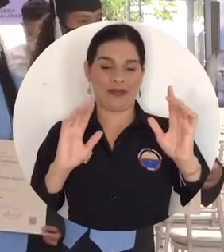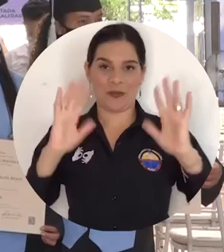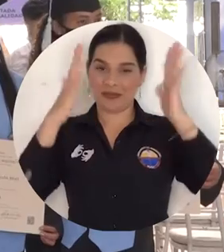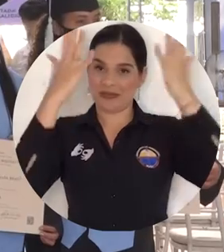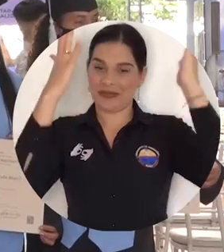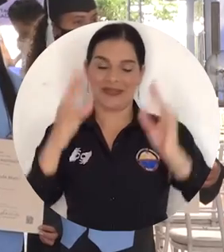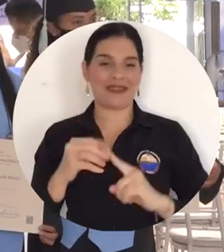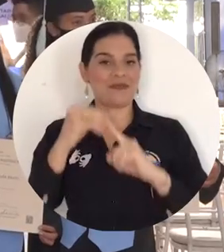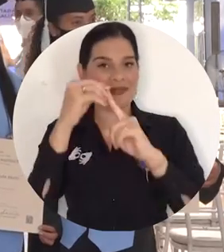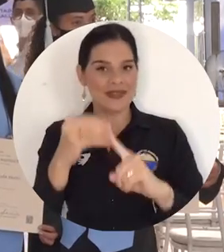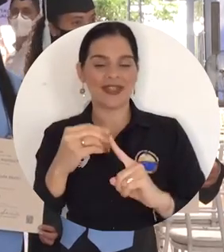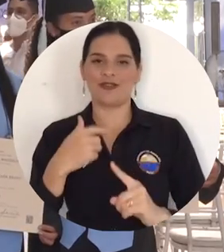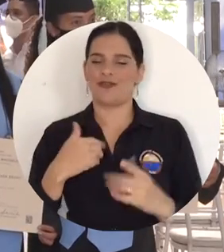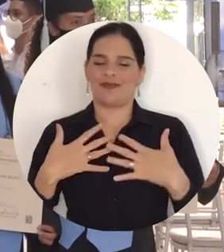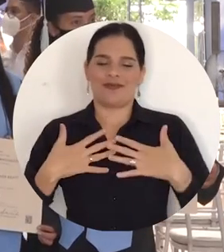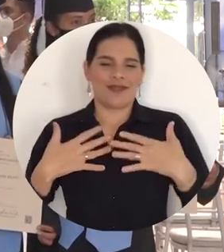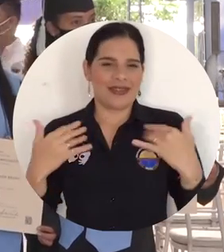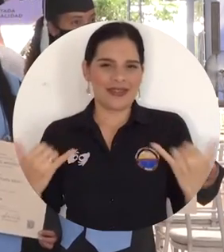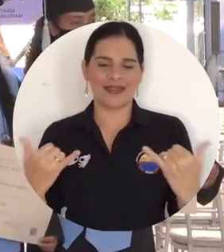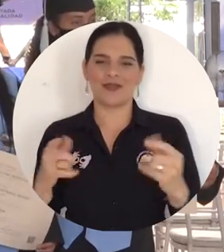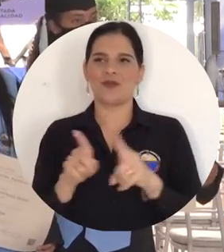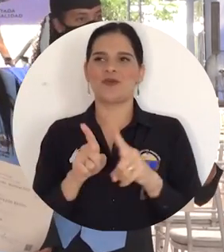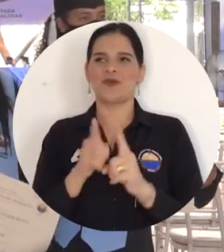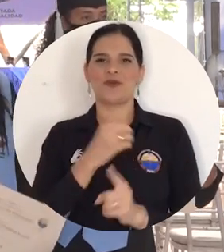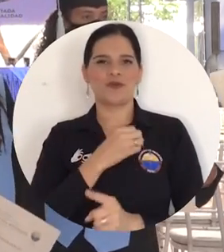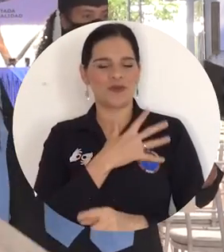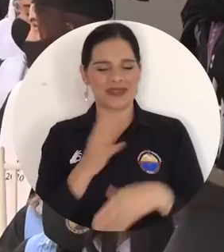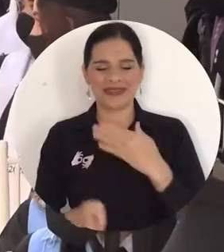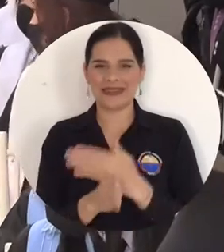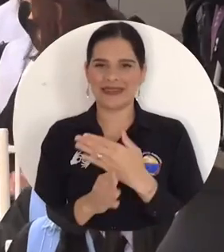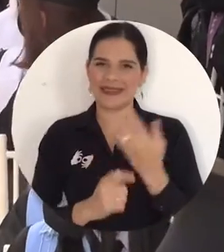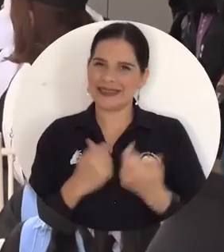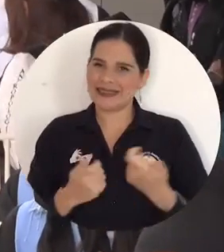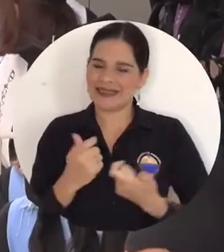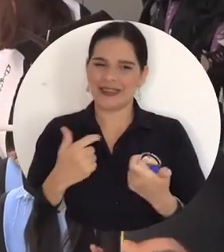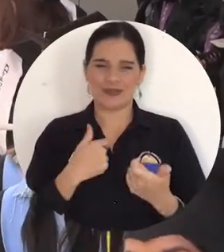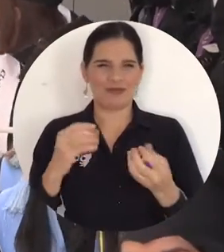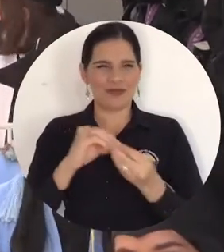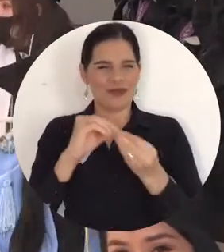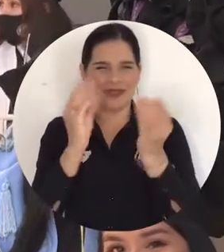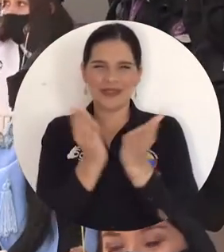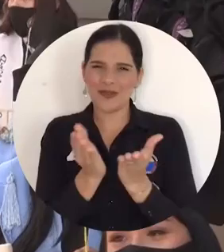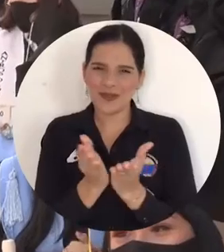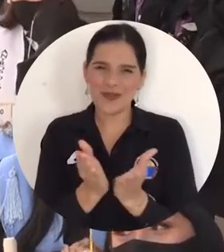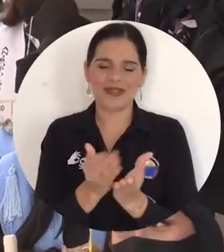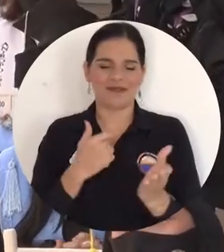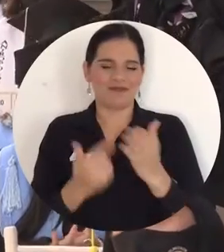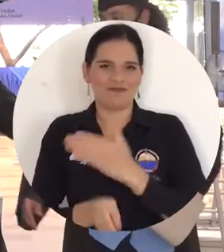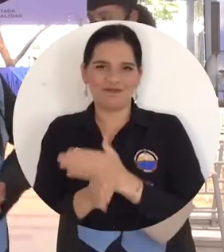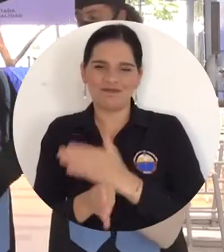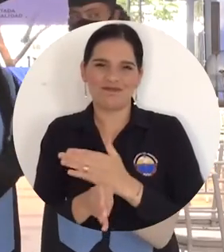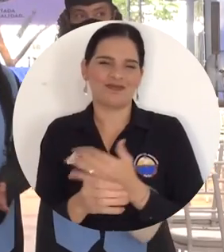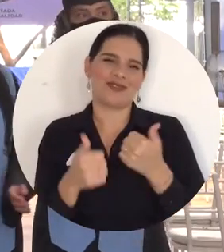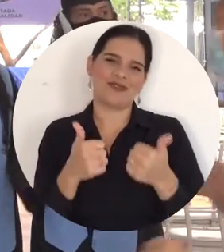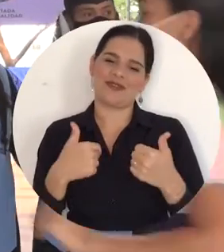feliz feliz porque indudablemente es una una oportunidad para seguir aumentando me en estudios para seguir para